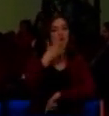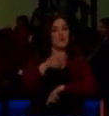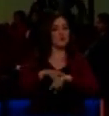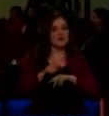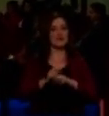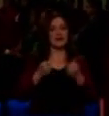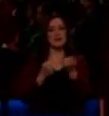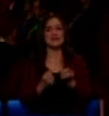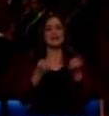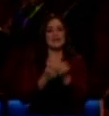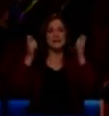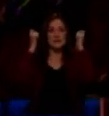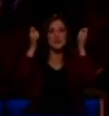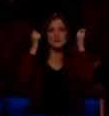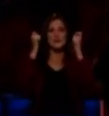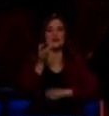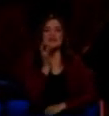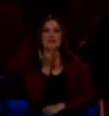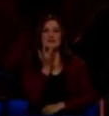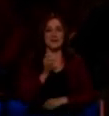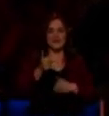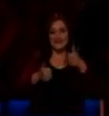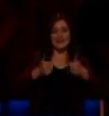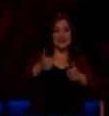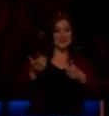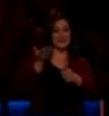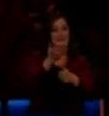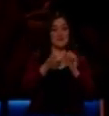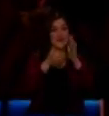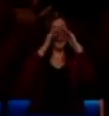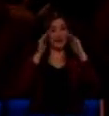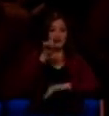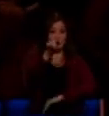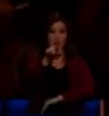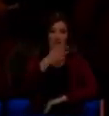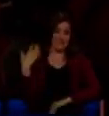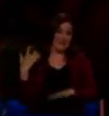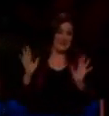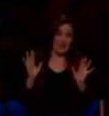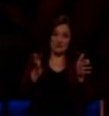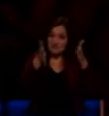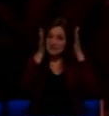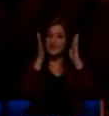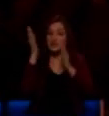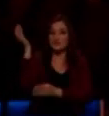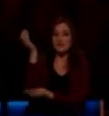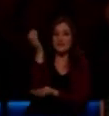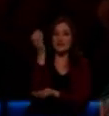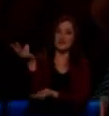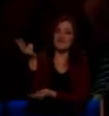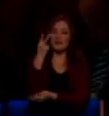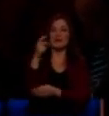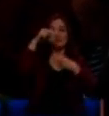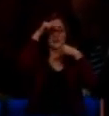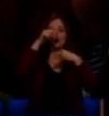barras apoyar a su favorita. A su candidata favorita en Casa Seguro también la tiene, así que esté pendiente de la elección de la reina de la